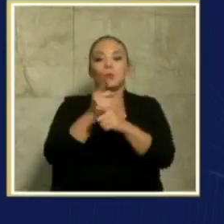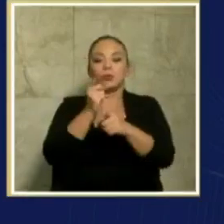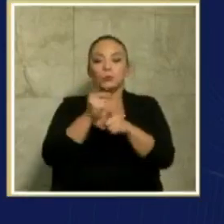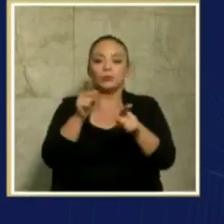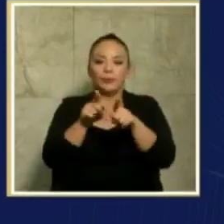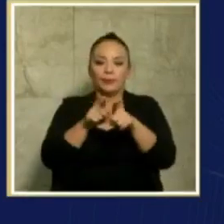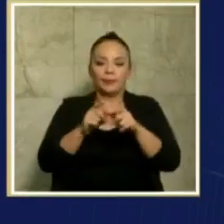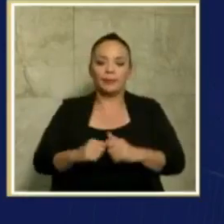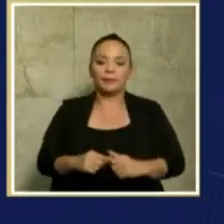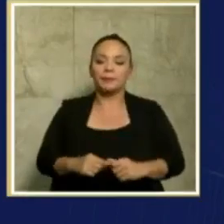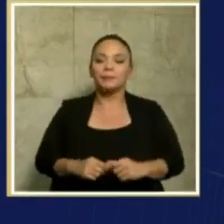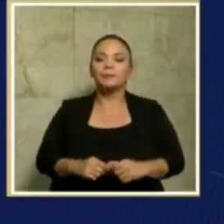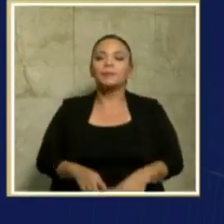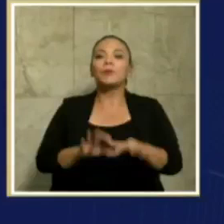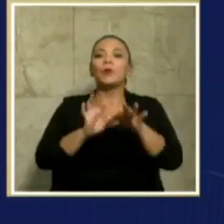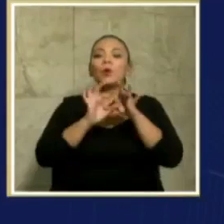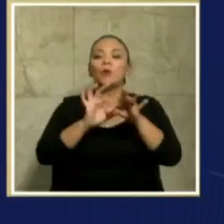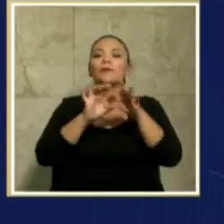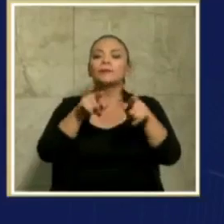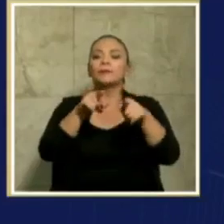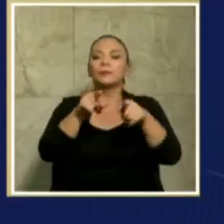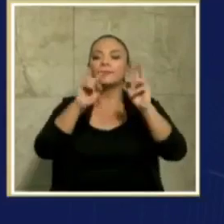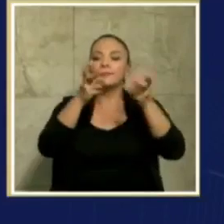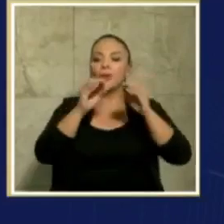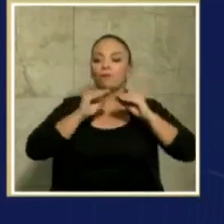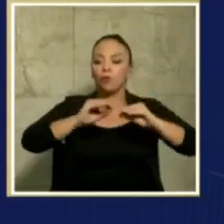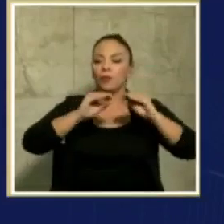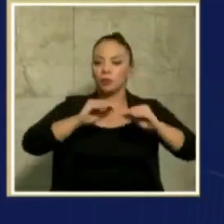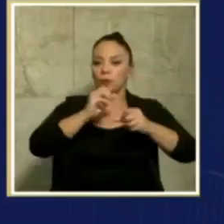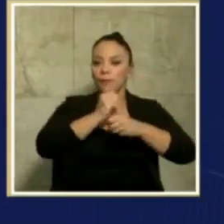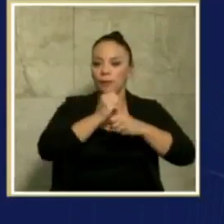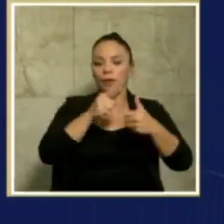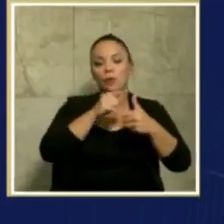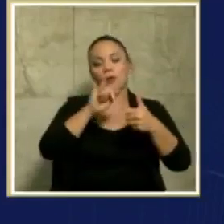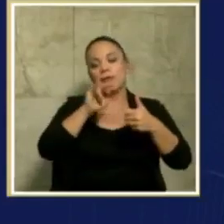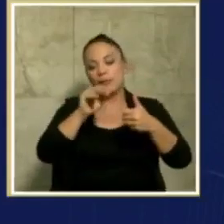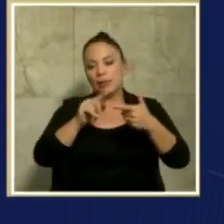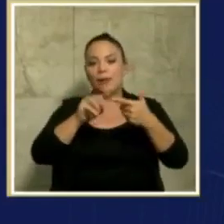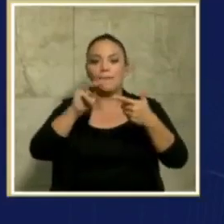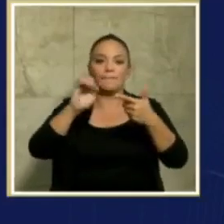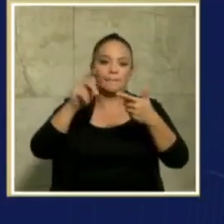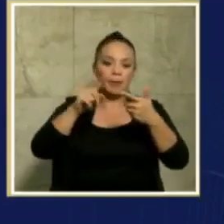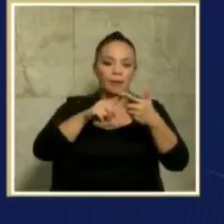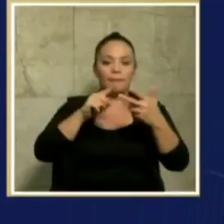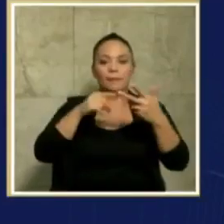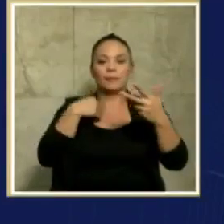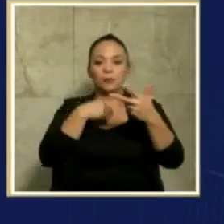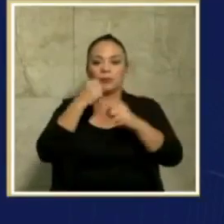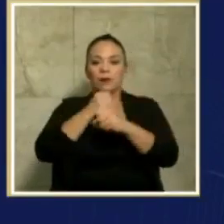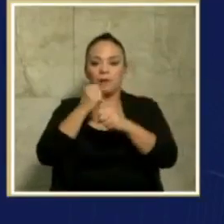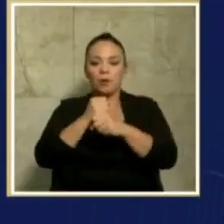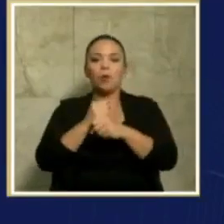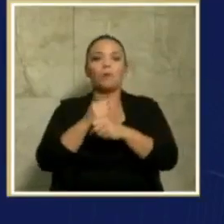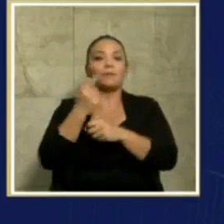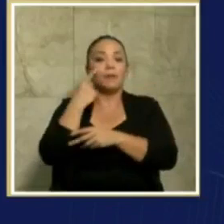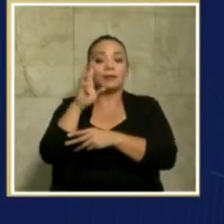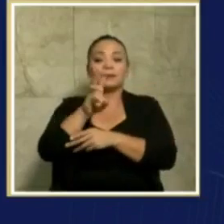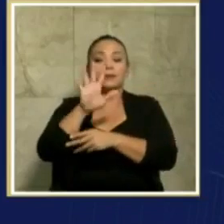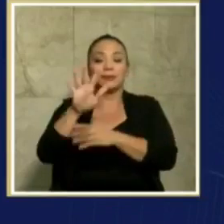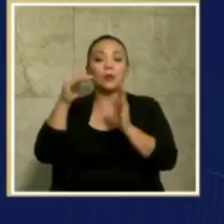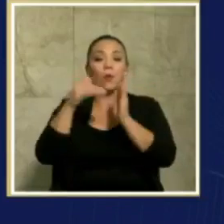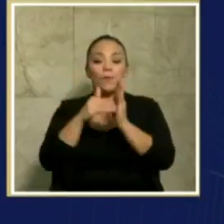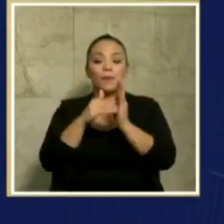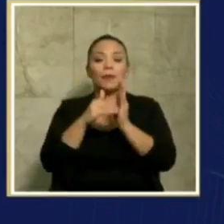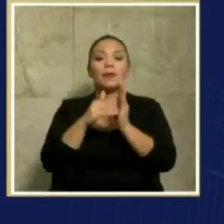supuesto. Con respecto a formación para el empleo, INA, Educación Pública, Ministerio de Trabajo, 65.000 cupos,